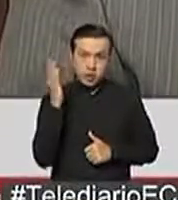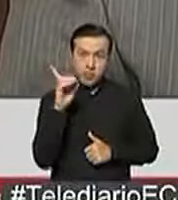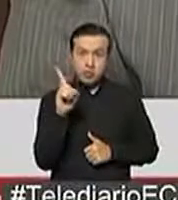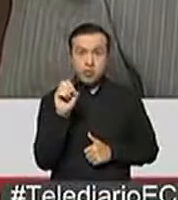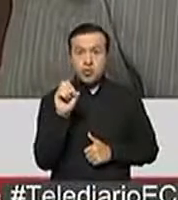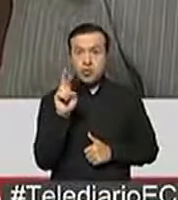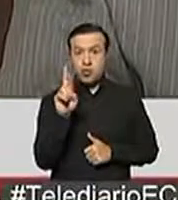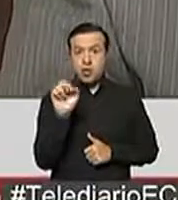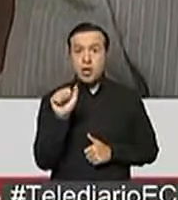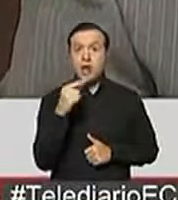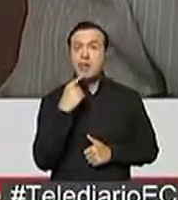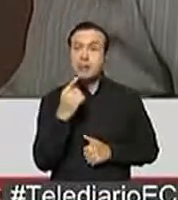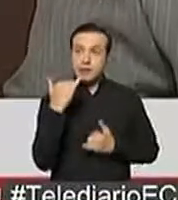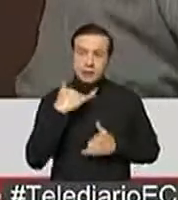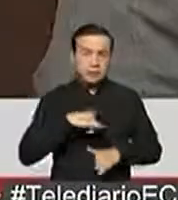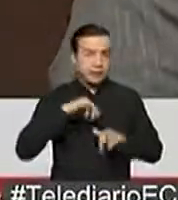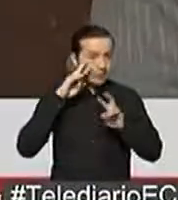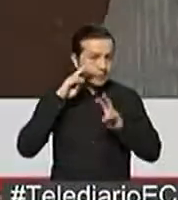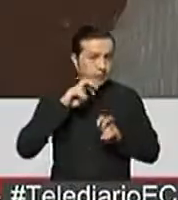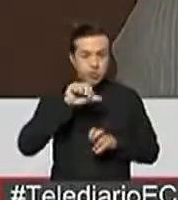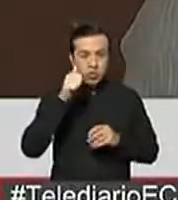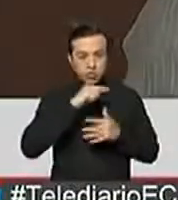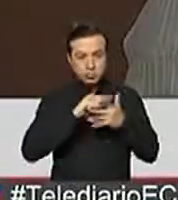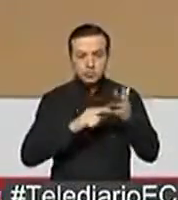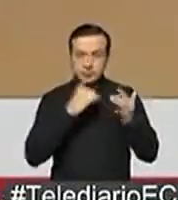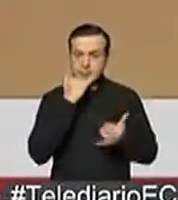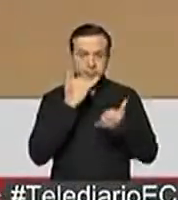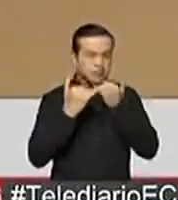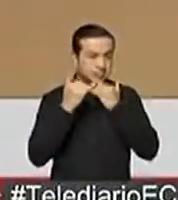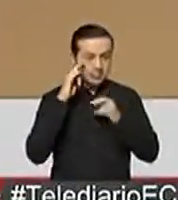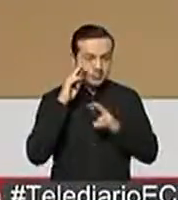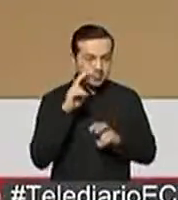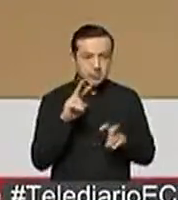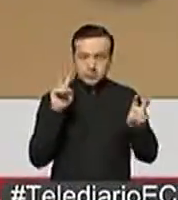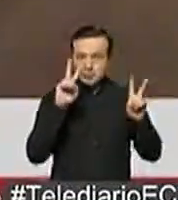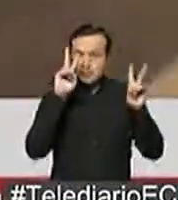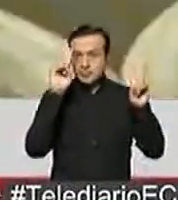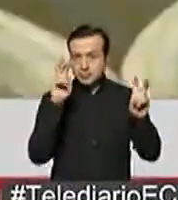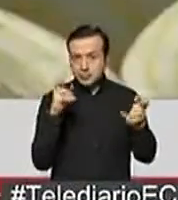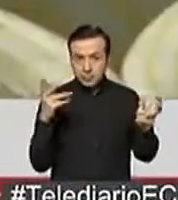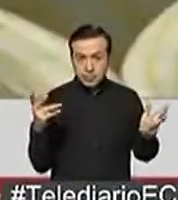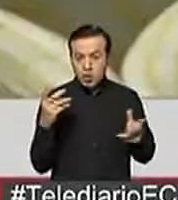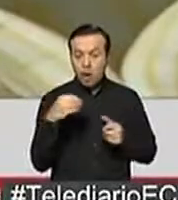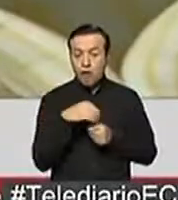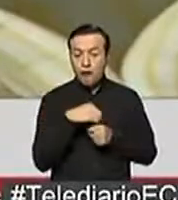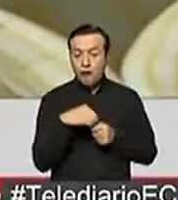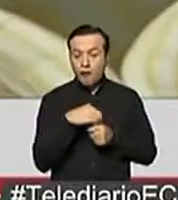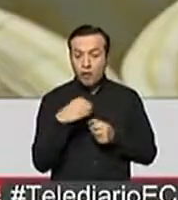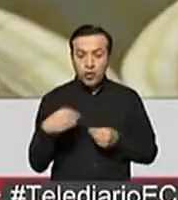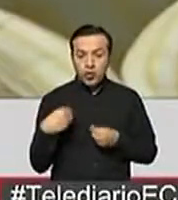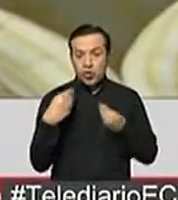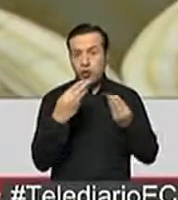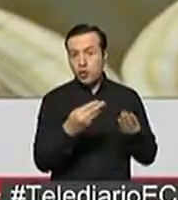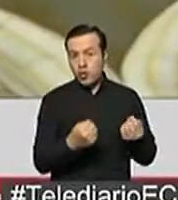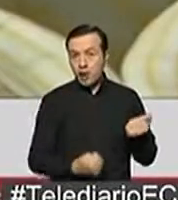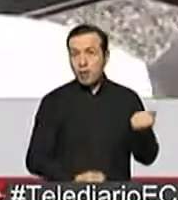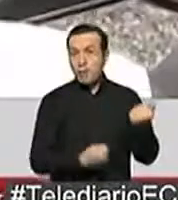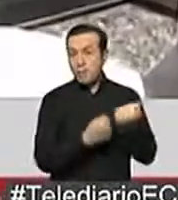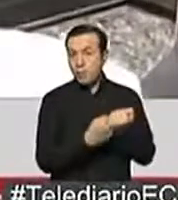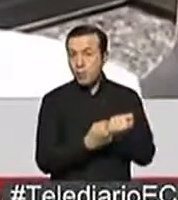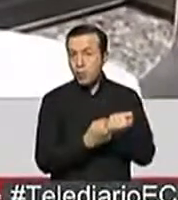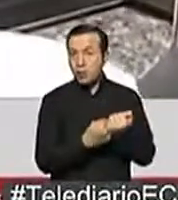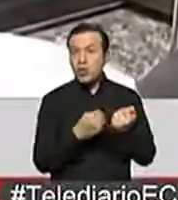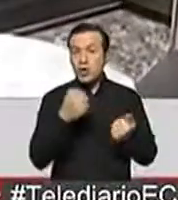explicó que aún se continúa investigando otras irregularidades alrededor de la entrega de fondos de Coopera en favor del financiamiento